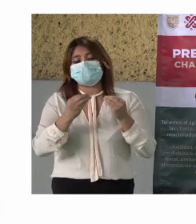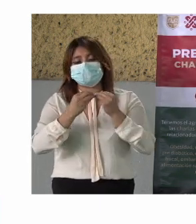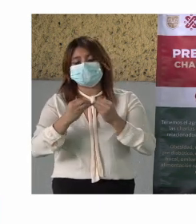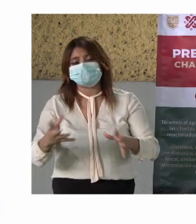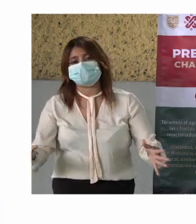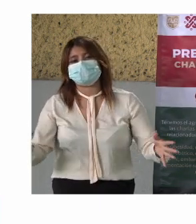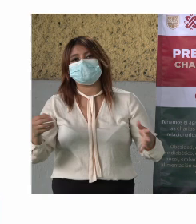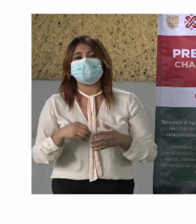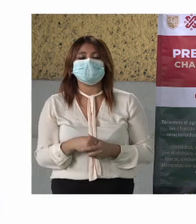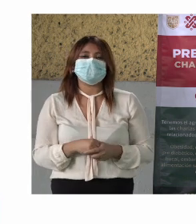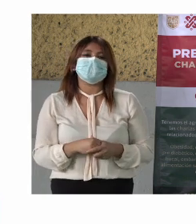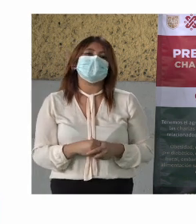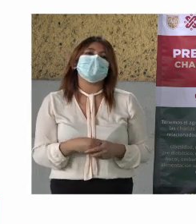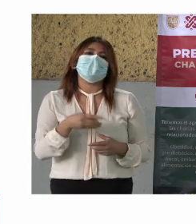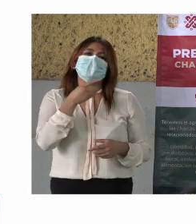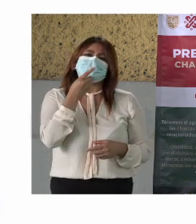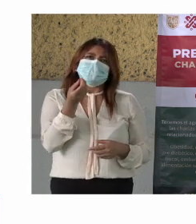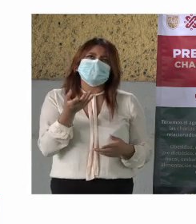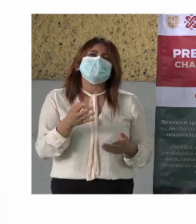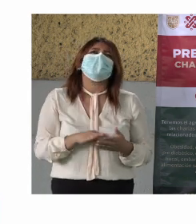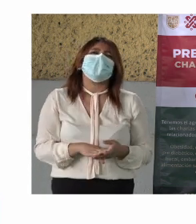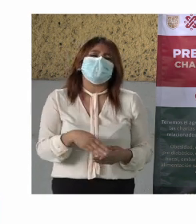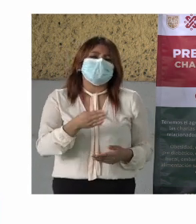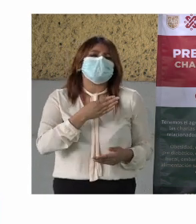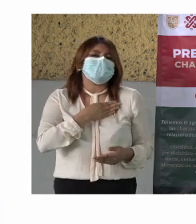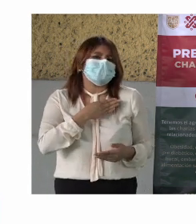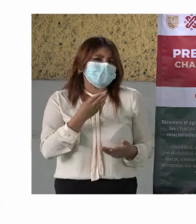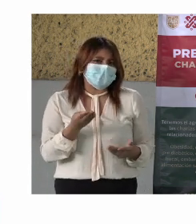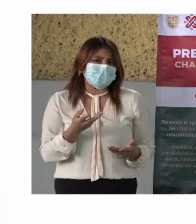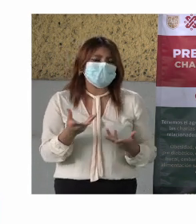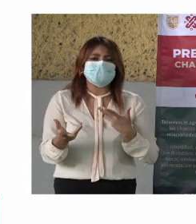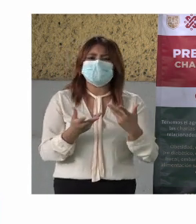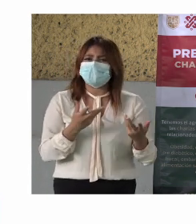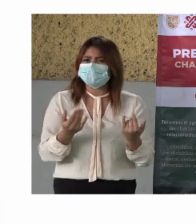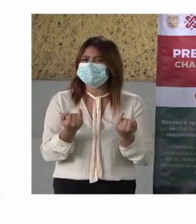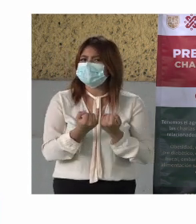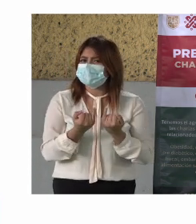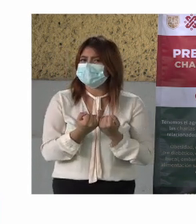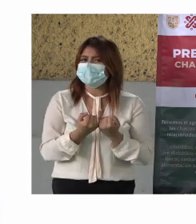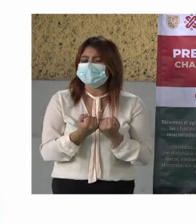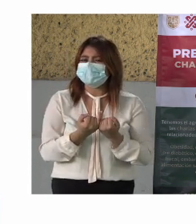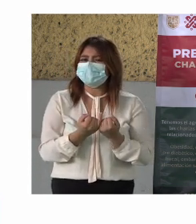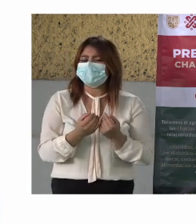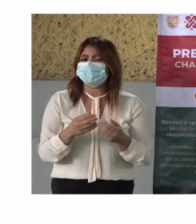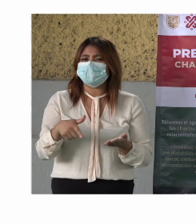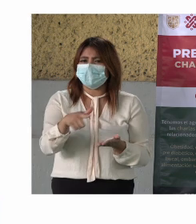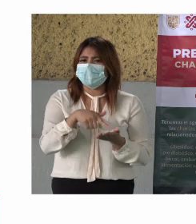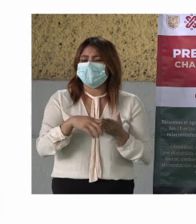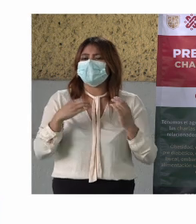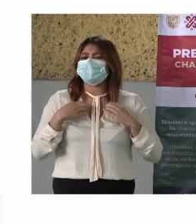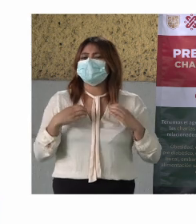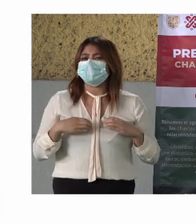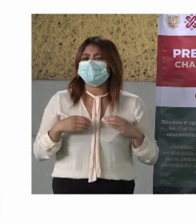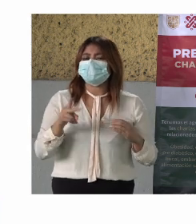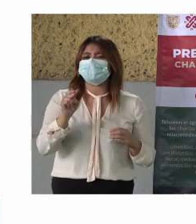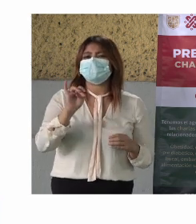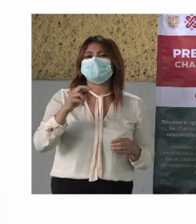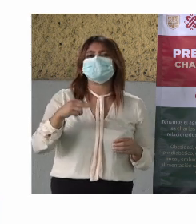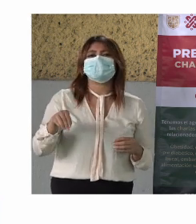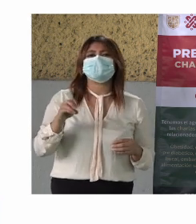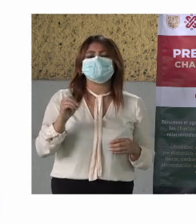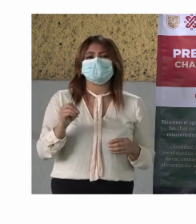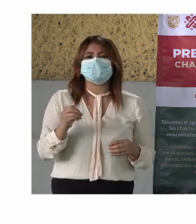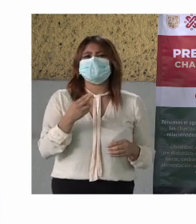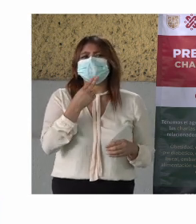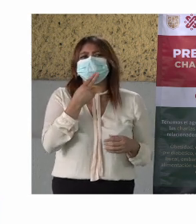investigación y decimos, bueno, vamos a utilizar también el riñón. Y entonces, ¿qué va a hacer estos inhibidores de SGLT2? Justamente SGLT2 es